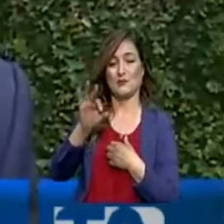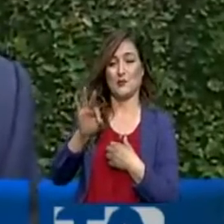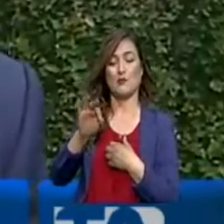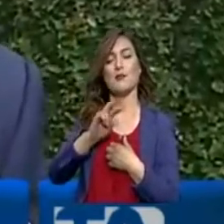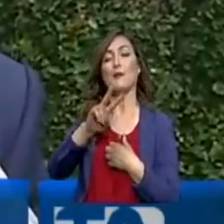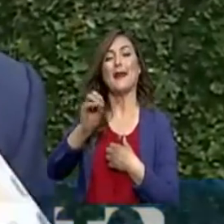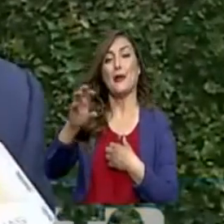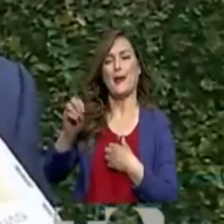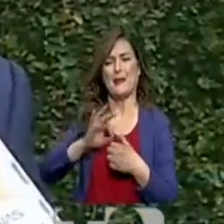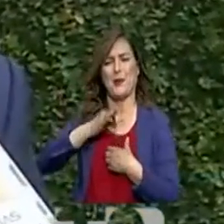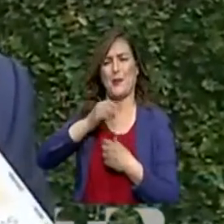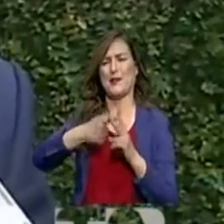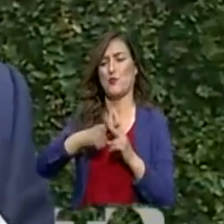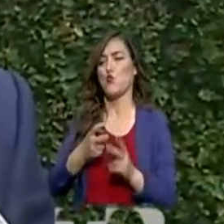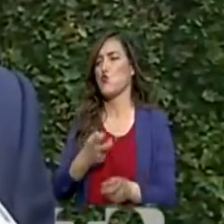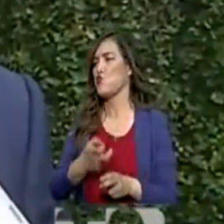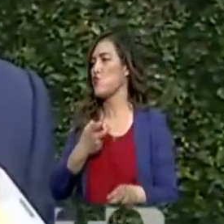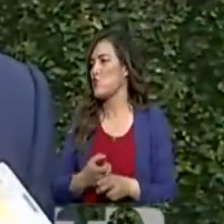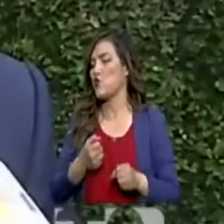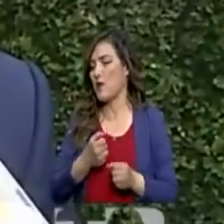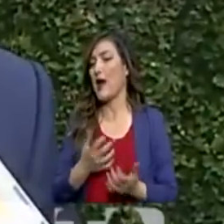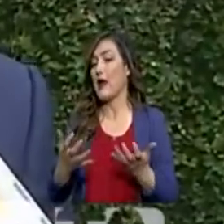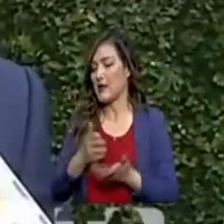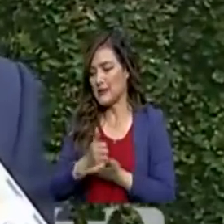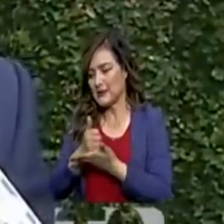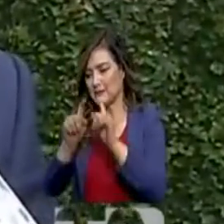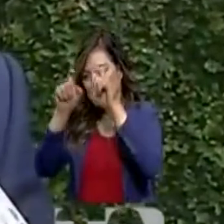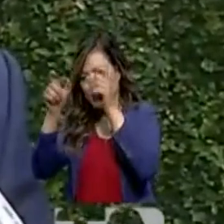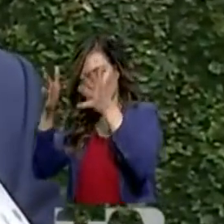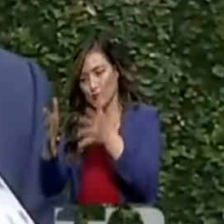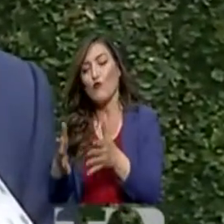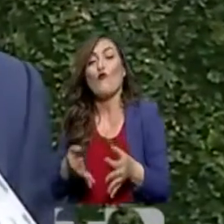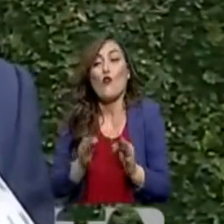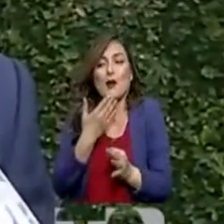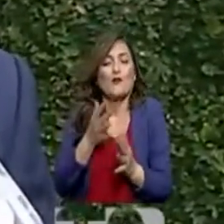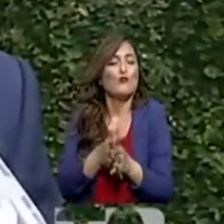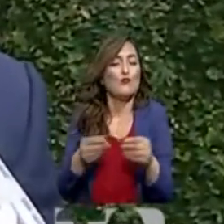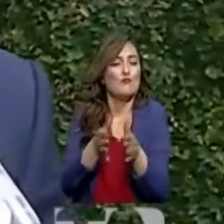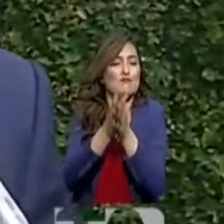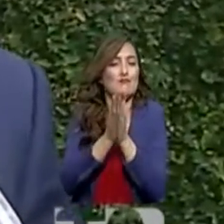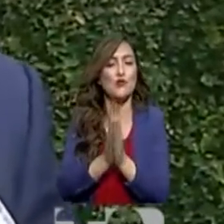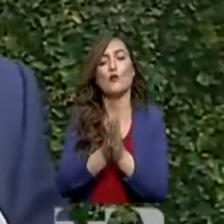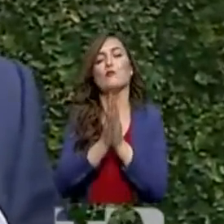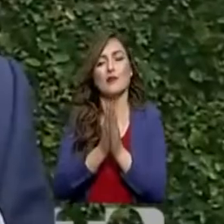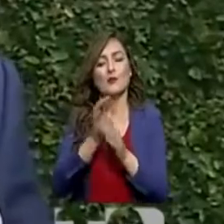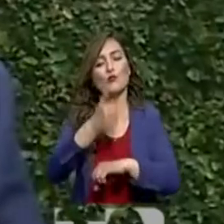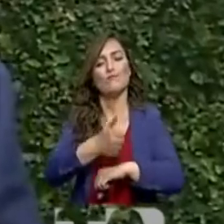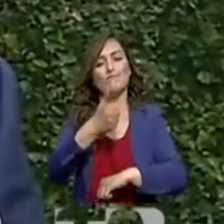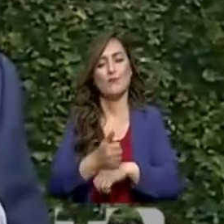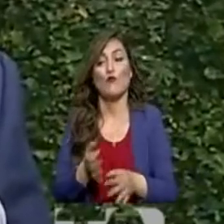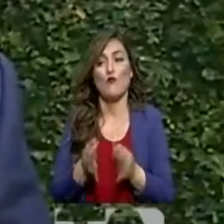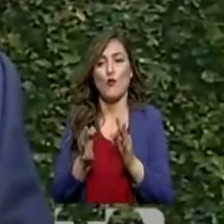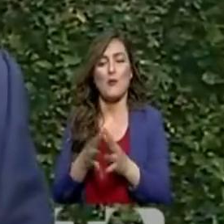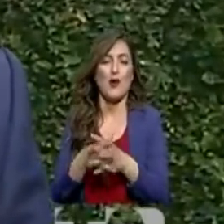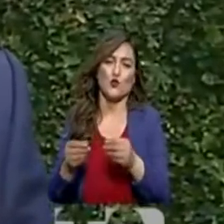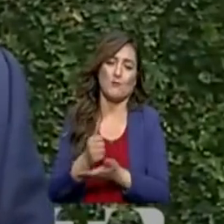duro para todos, es el año que justamente queremos ayudar al microempresario. Entonces hay que buscar también un mecanismo, y esta es una solicitud que se hace a las autoridades, un mecanismo